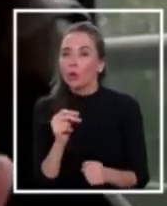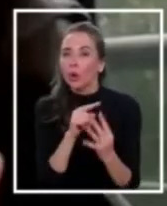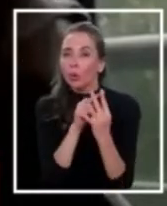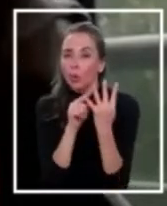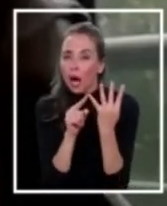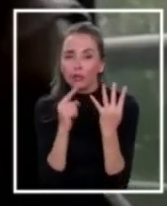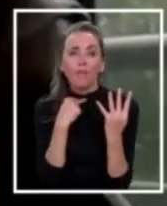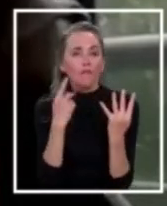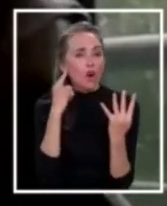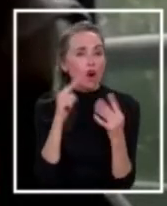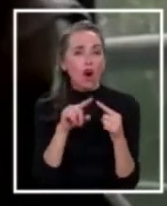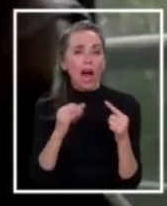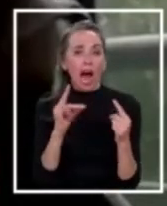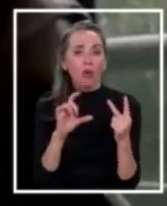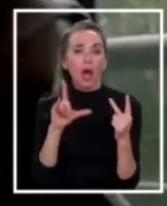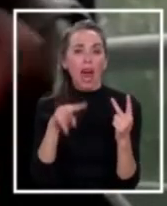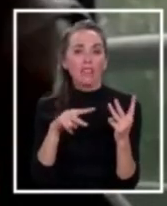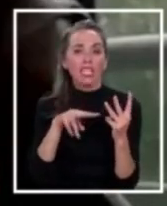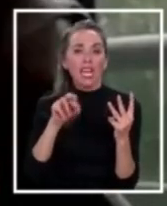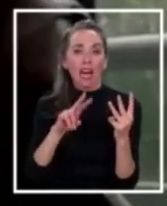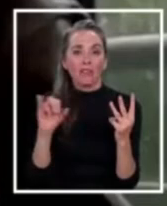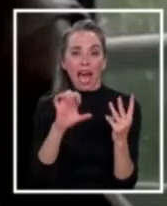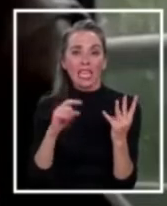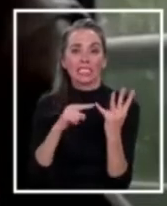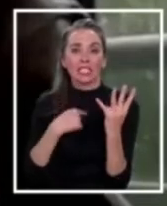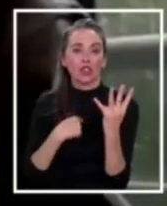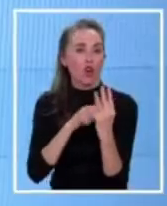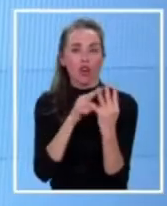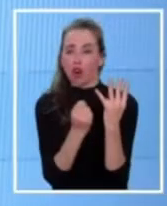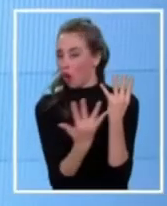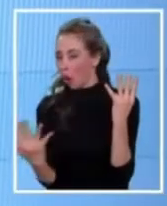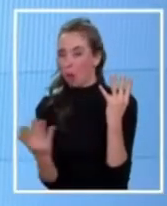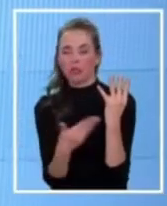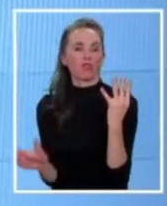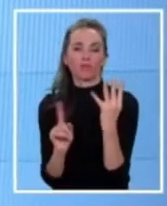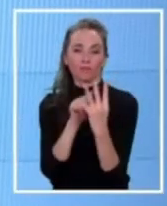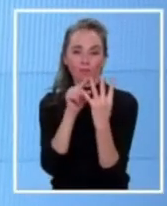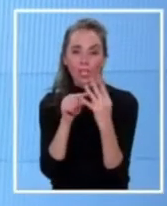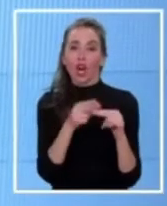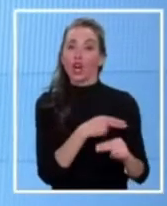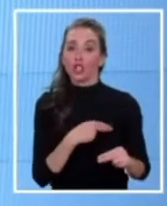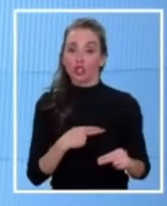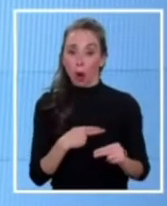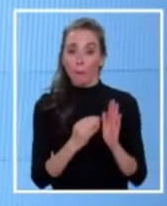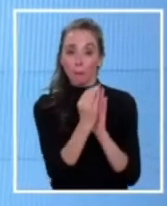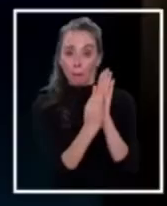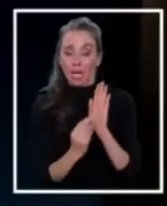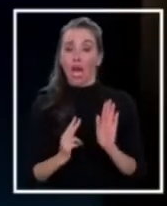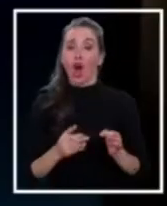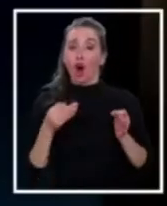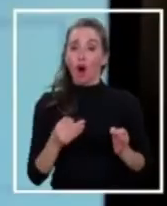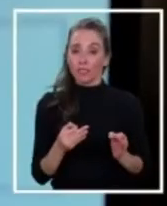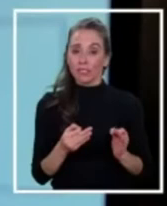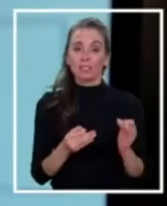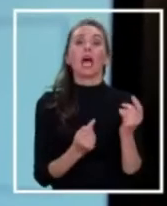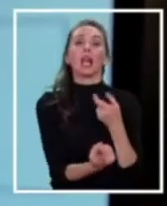candidatos. Son Jadwe, Lavín, Narváez, probablemente y yo. Nadie más. Nombres que ya son parte de lo que oficialmente tiene